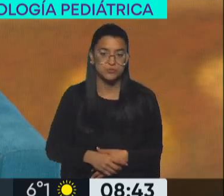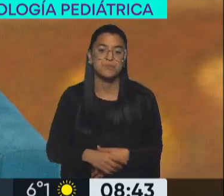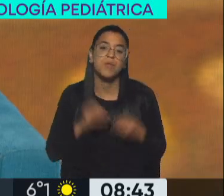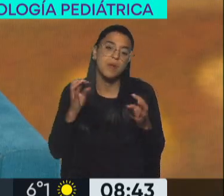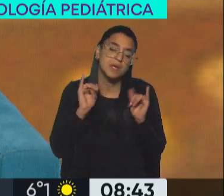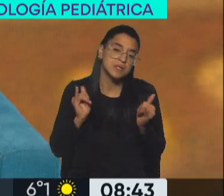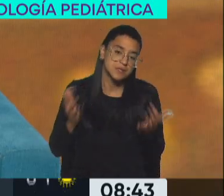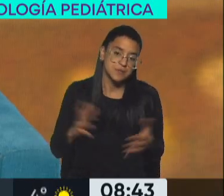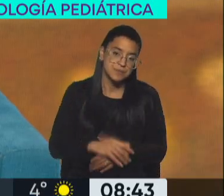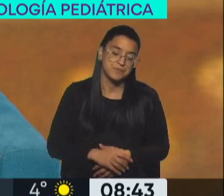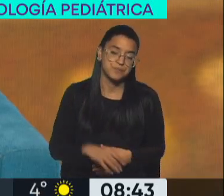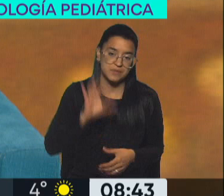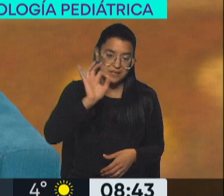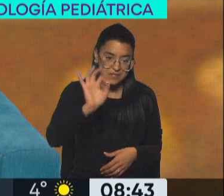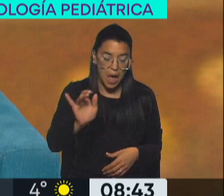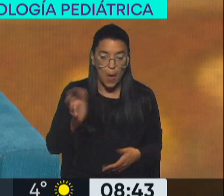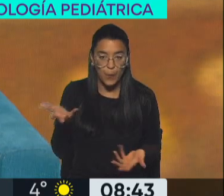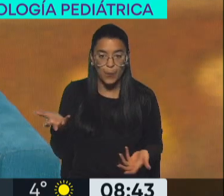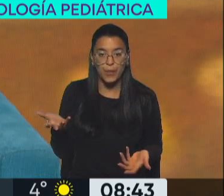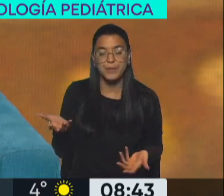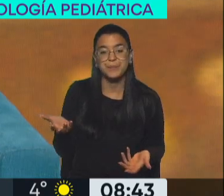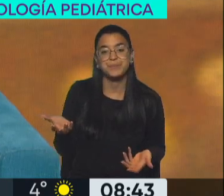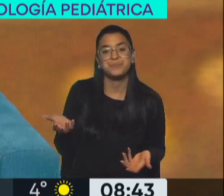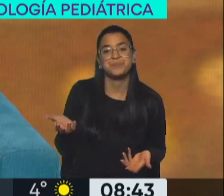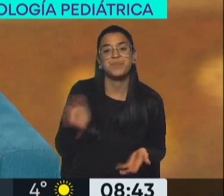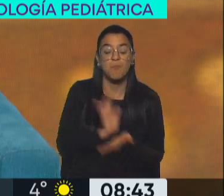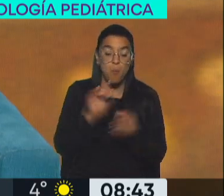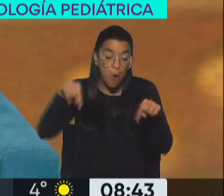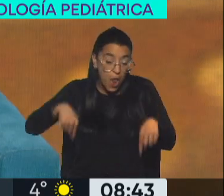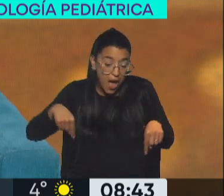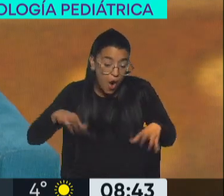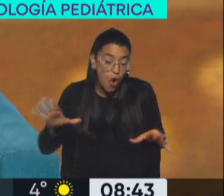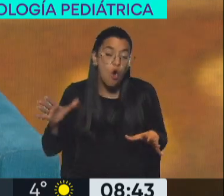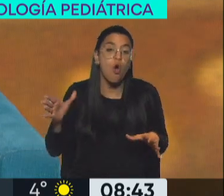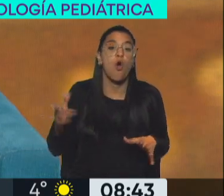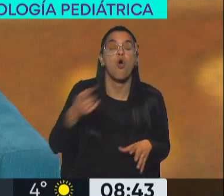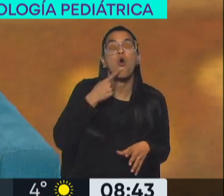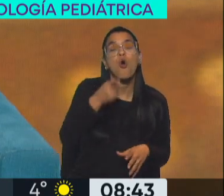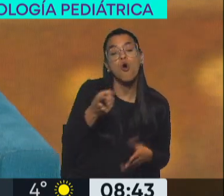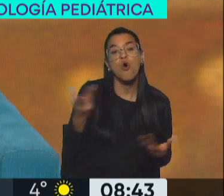sí, se sabe que si bien no va a haber por ahora circulación de estas